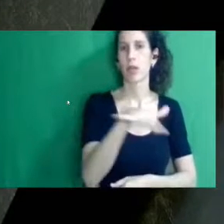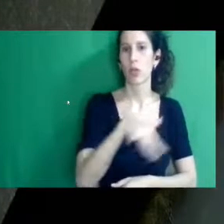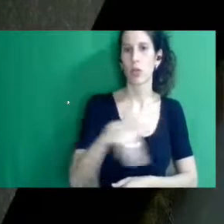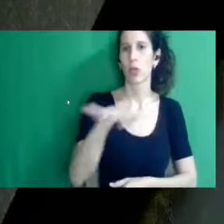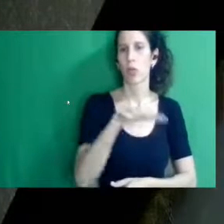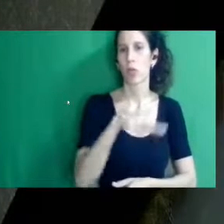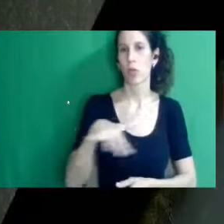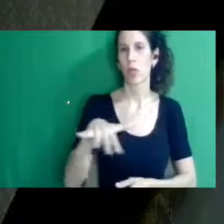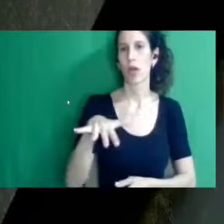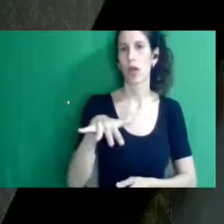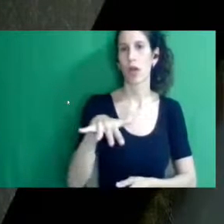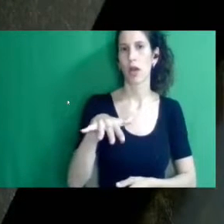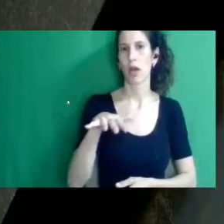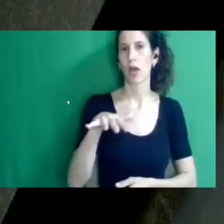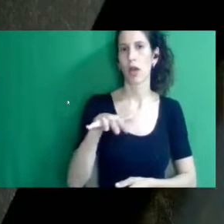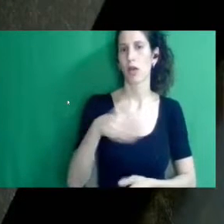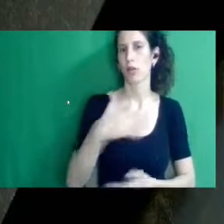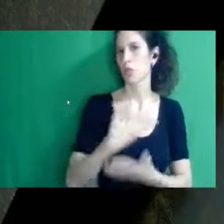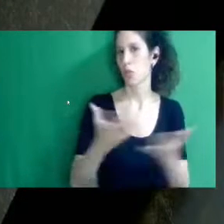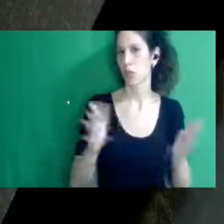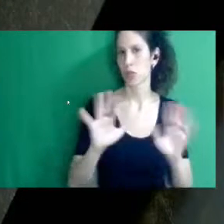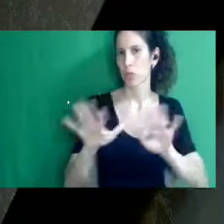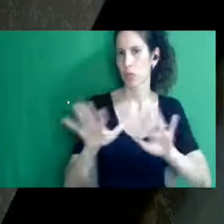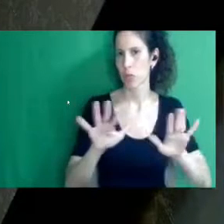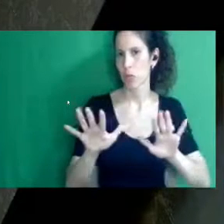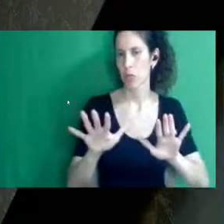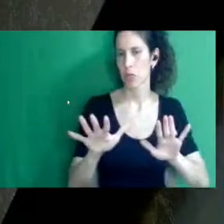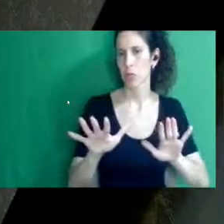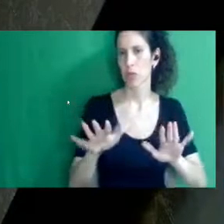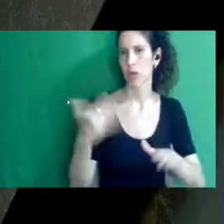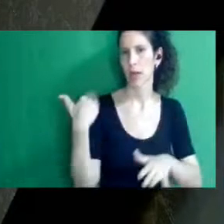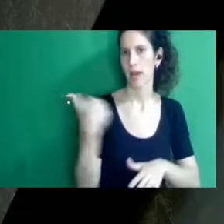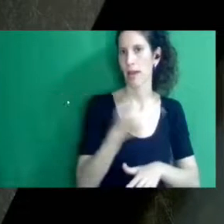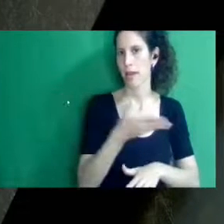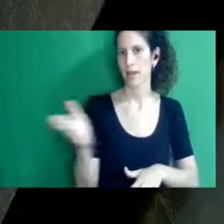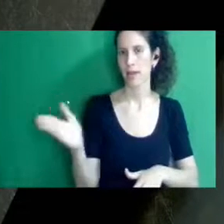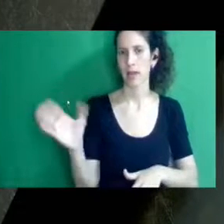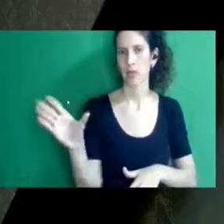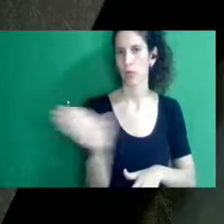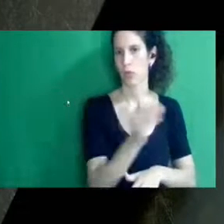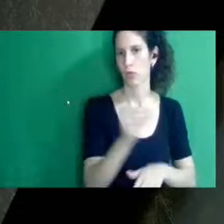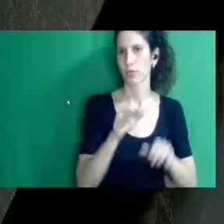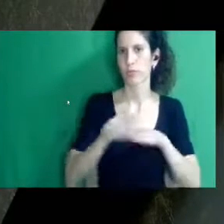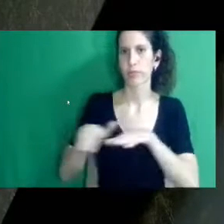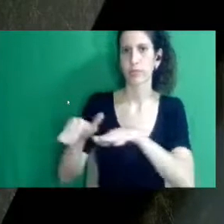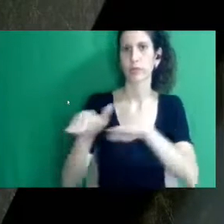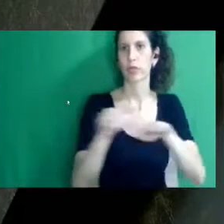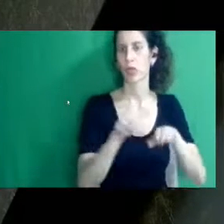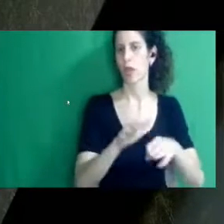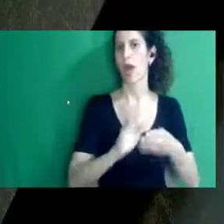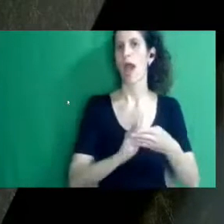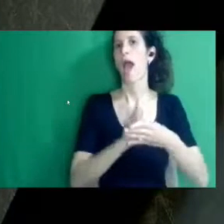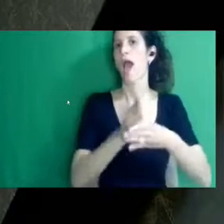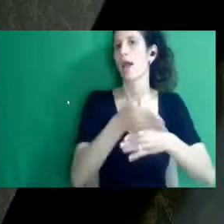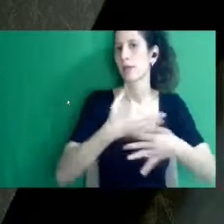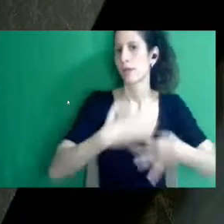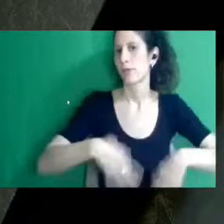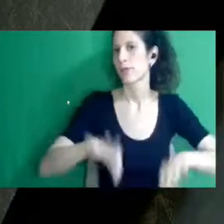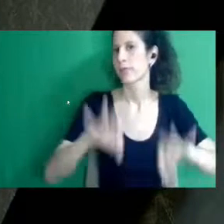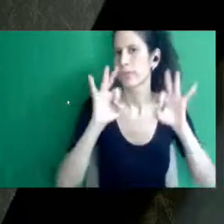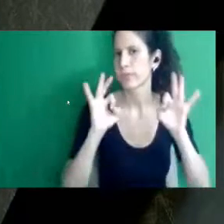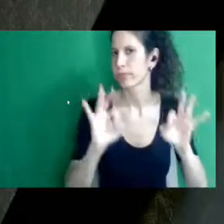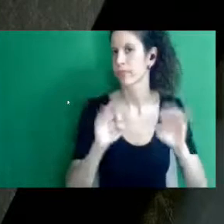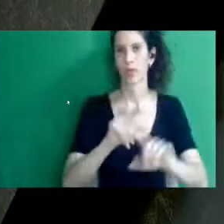Bueno, en cuestiones generales más o menos eso, fundamentalmente que la cadena de accesibilidad en el espacio público y entre